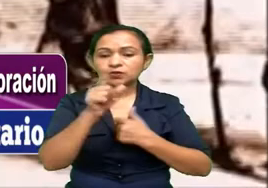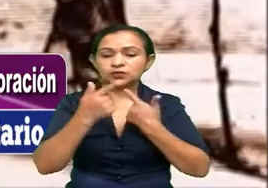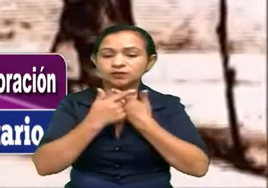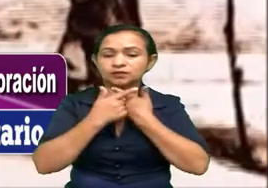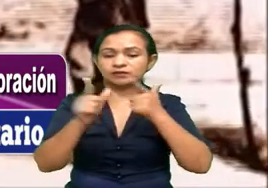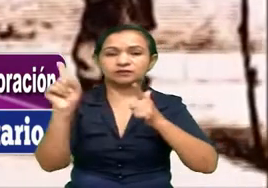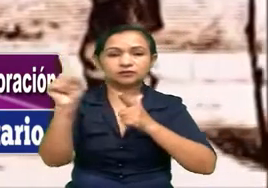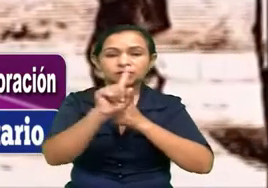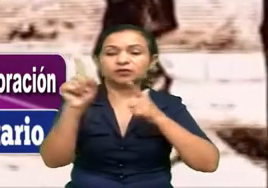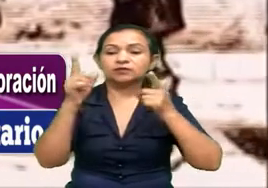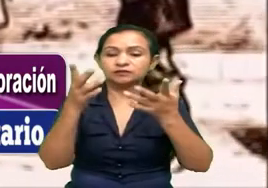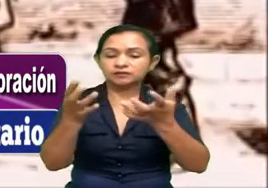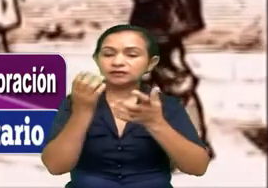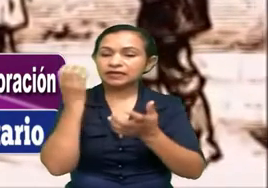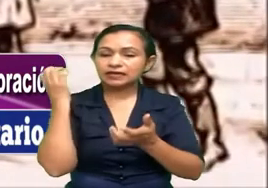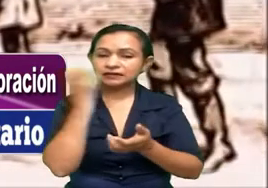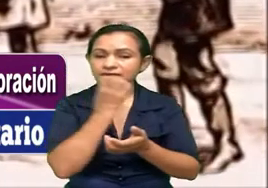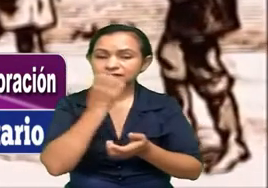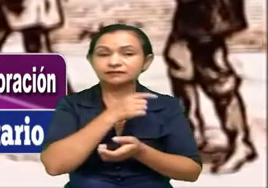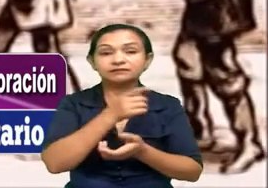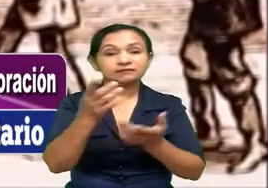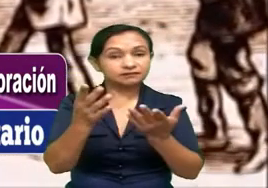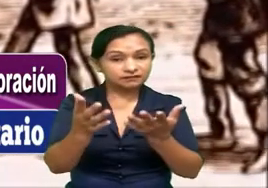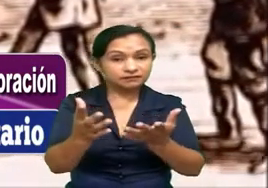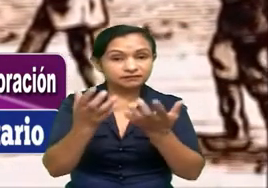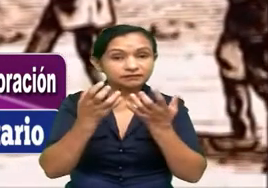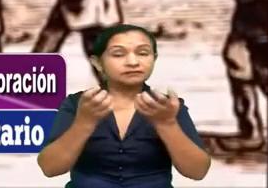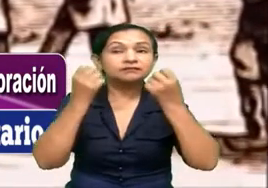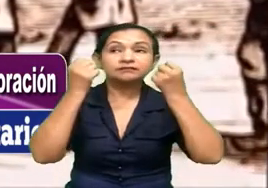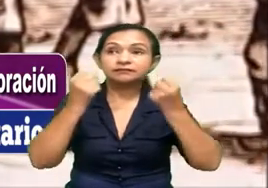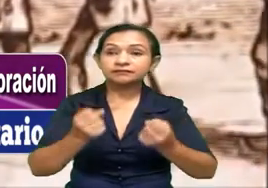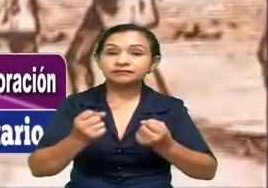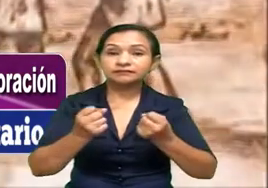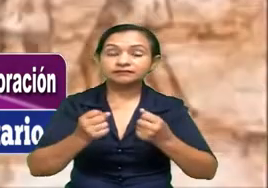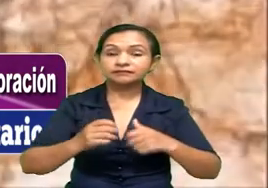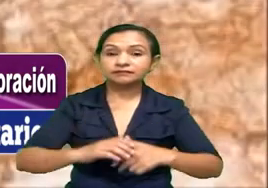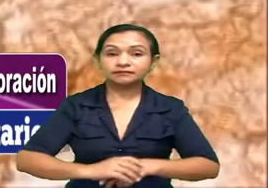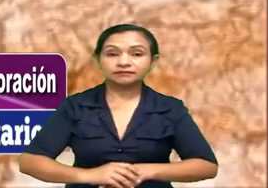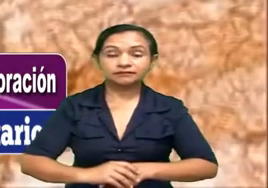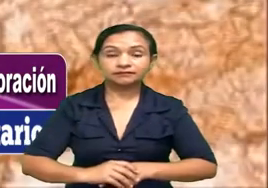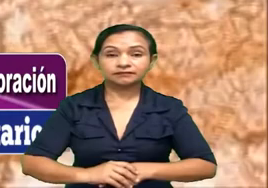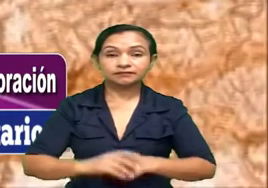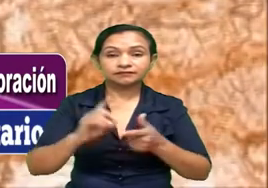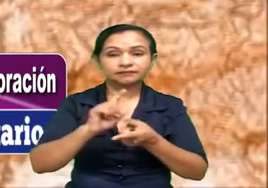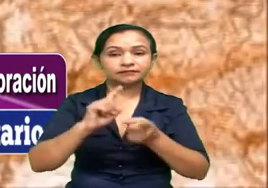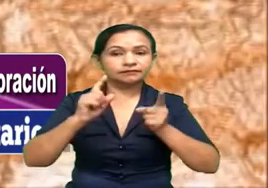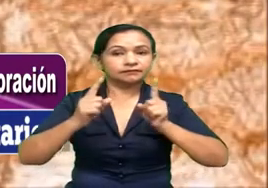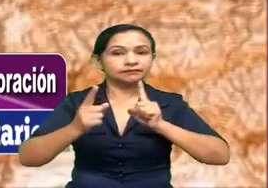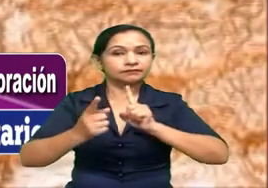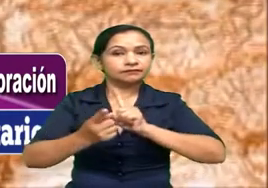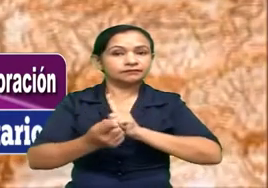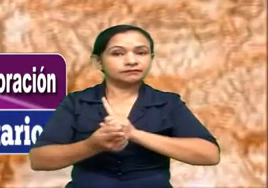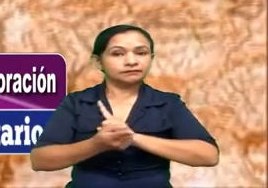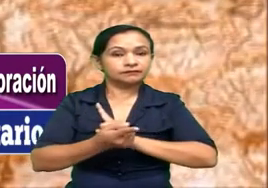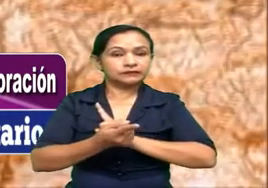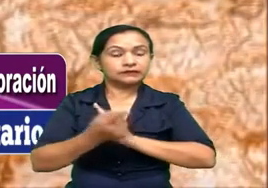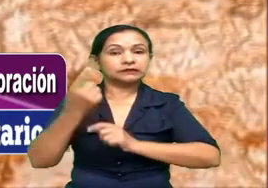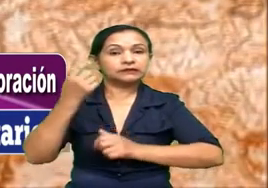libertad. Entonces, por eso es que Walker no solo se transforma en una